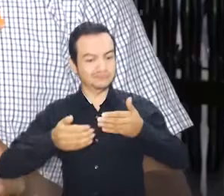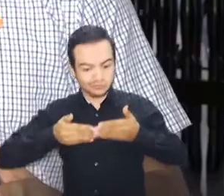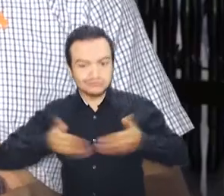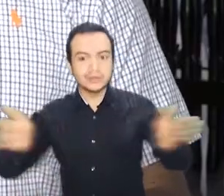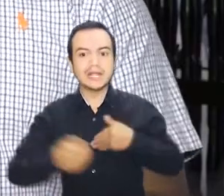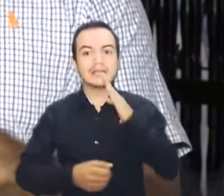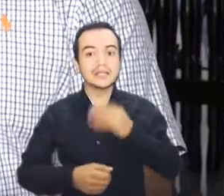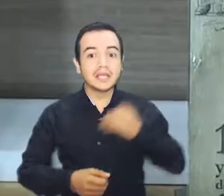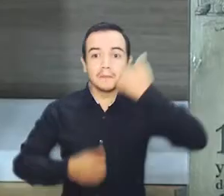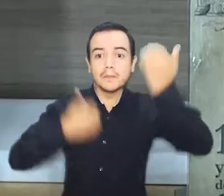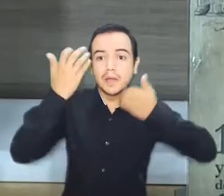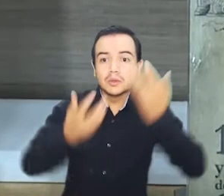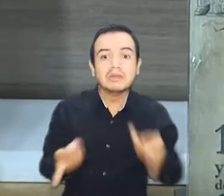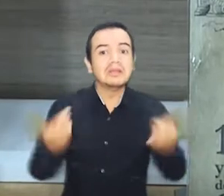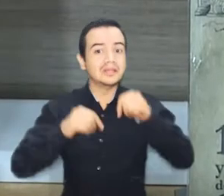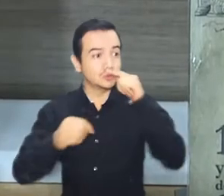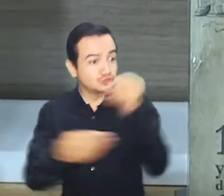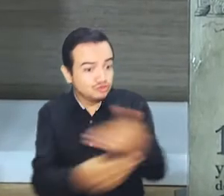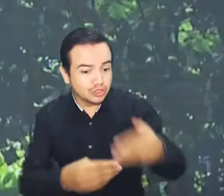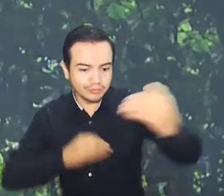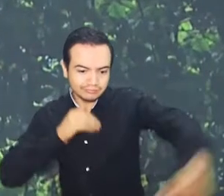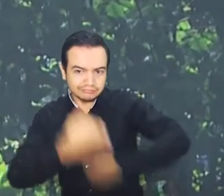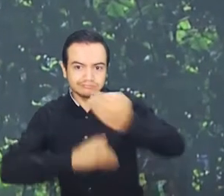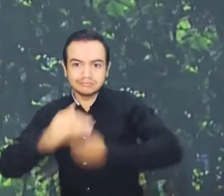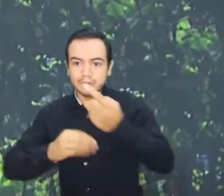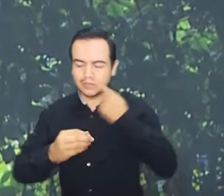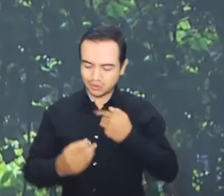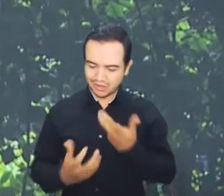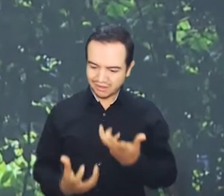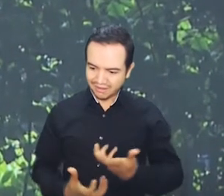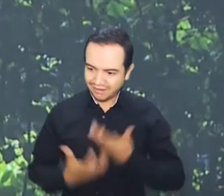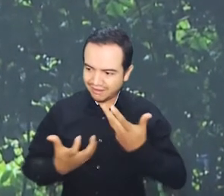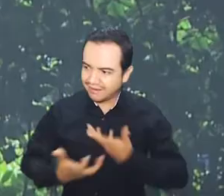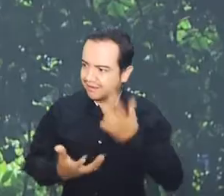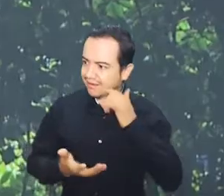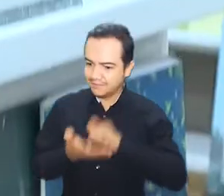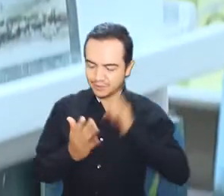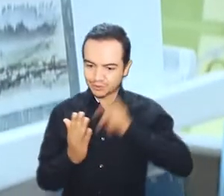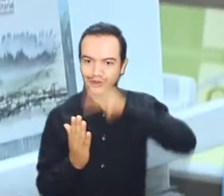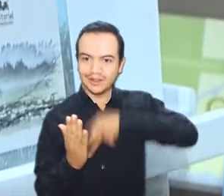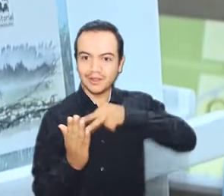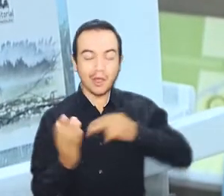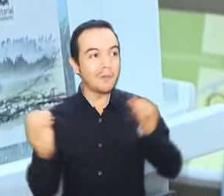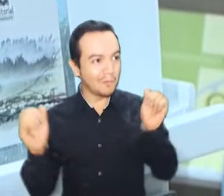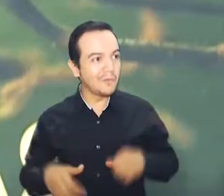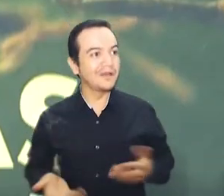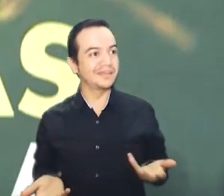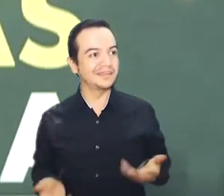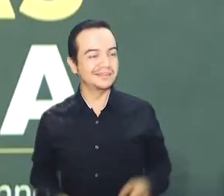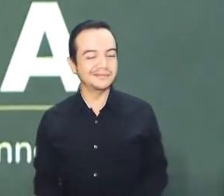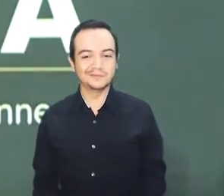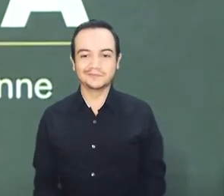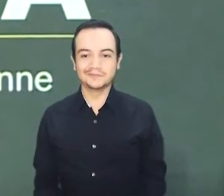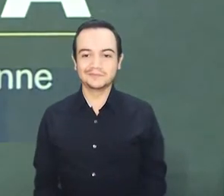no solamente para los adultos, sino también para los niños, de reencontrarnos con nosotros mismos. Y la única forma de reencontrarse definitivamente es la lectura.